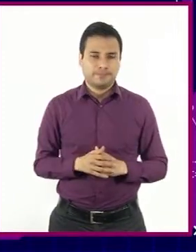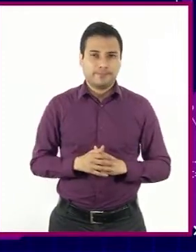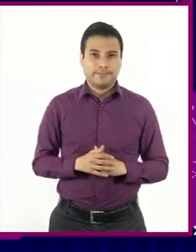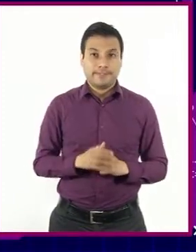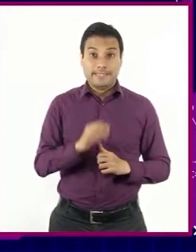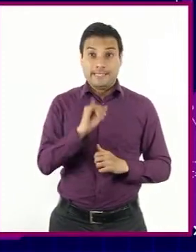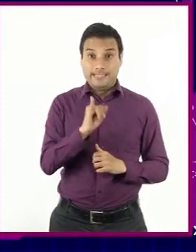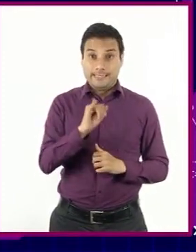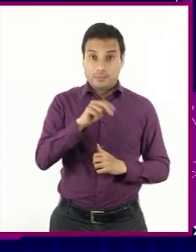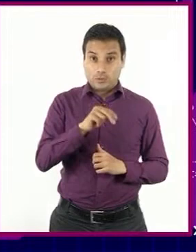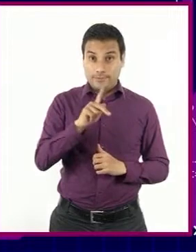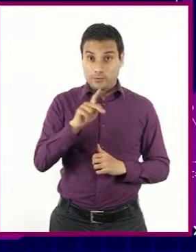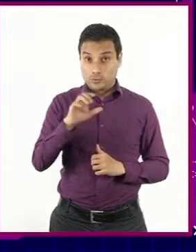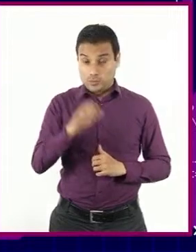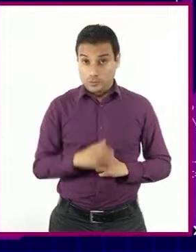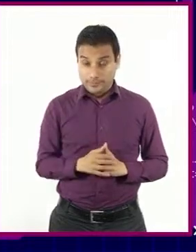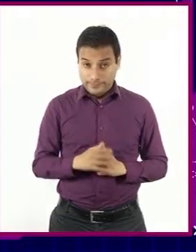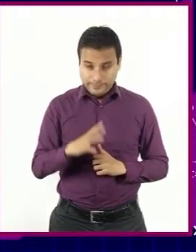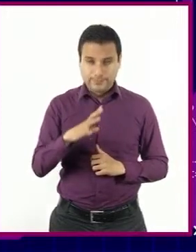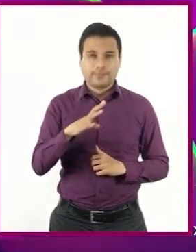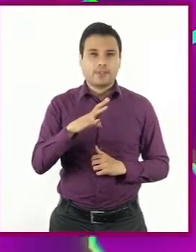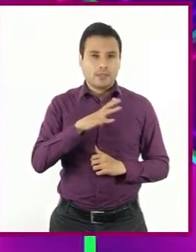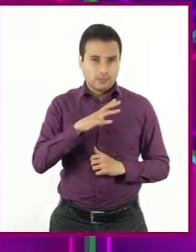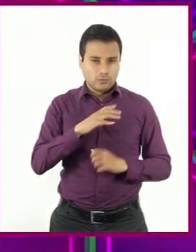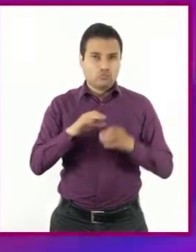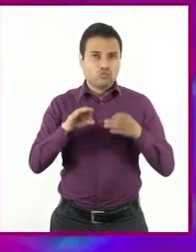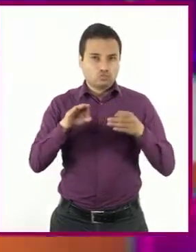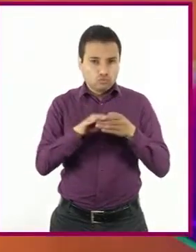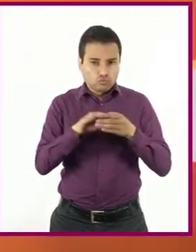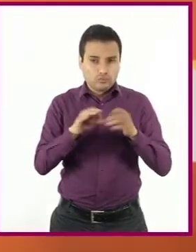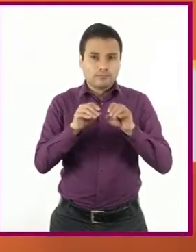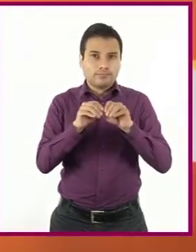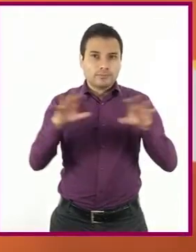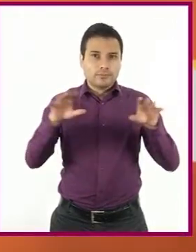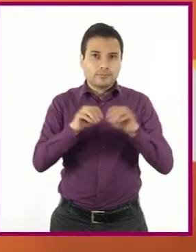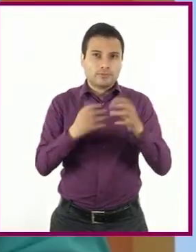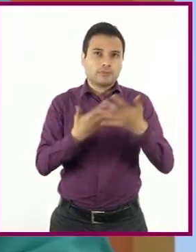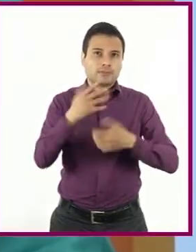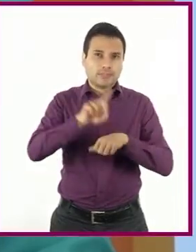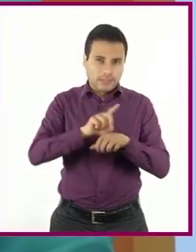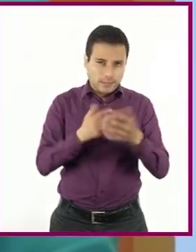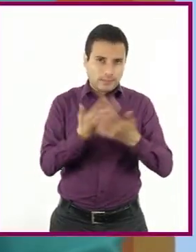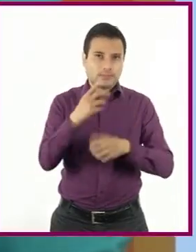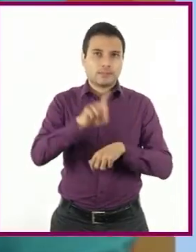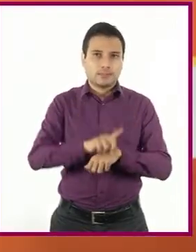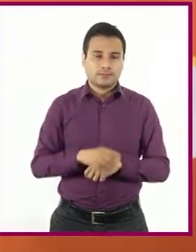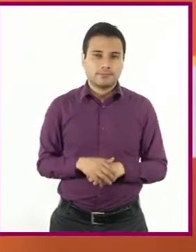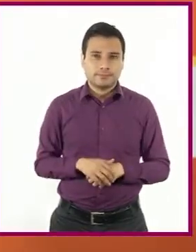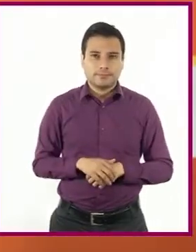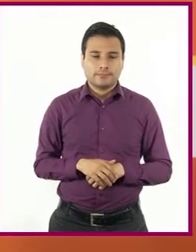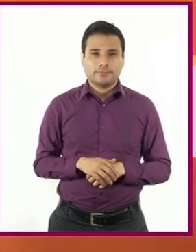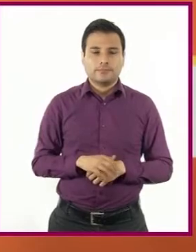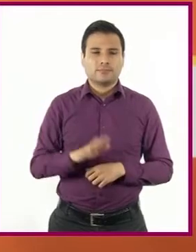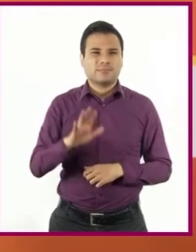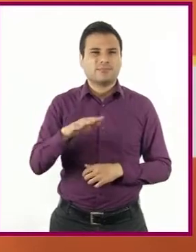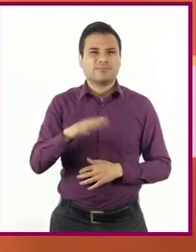de Precios al Consumidor tiene una periodicidad quincenal. Maestra, ¿cómo puedo conocer la